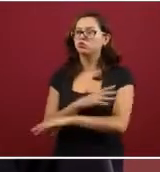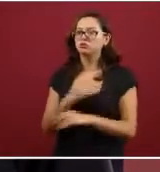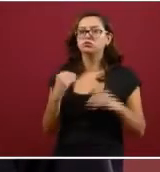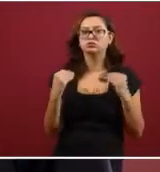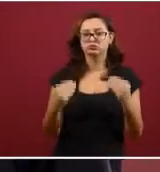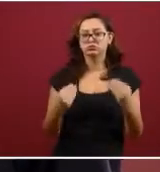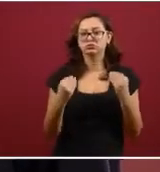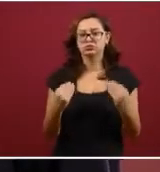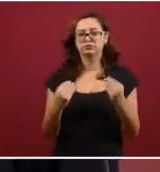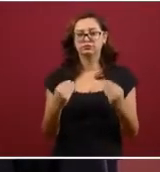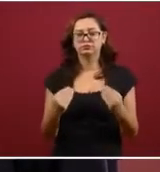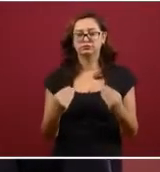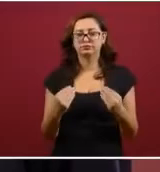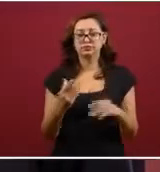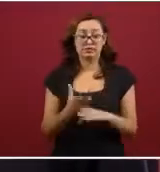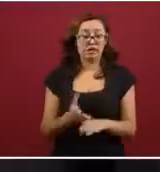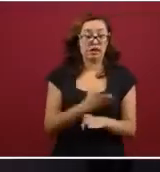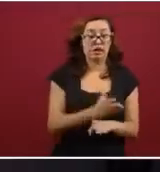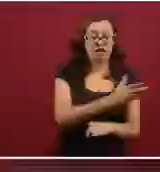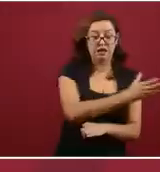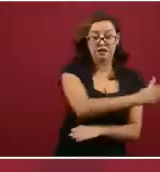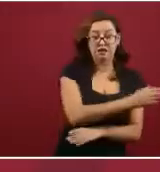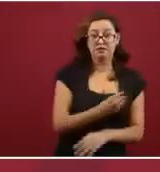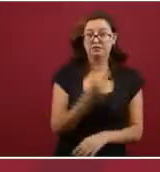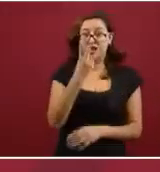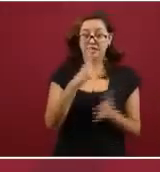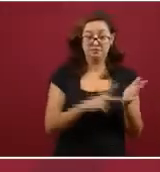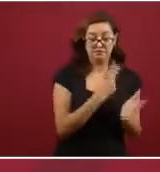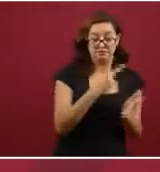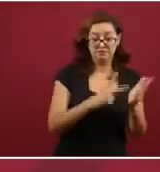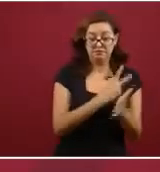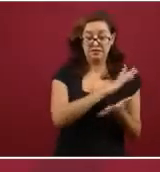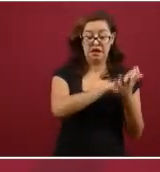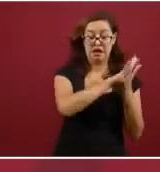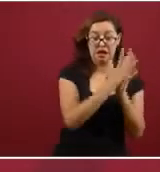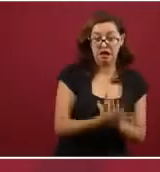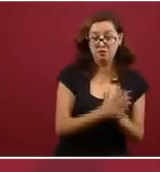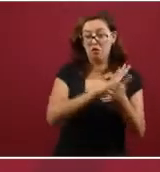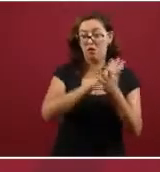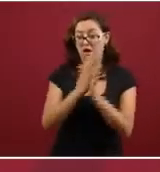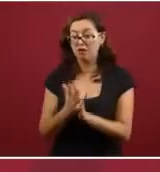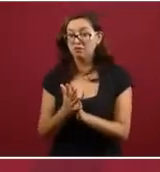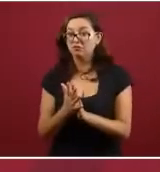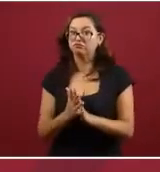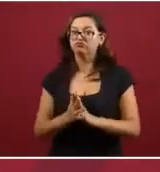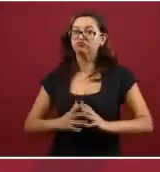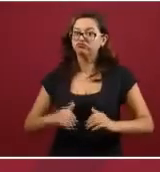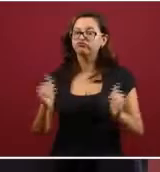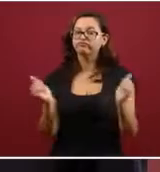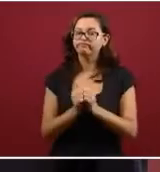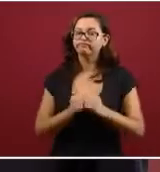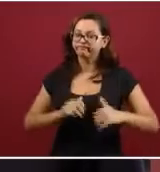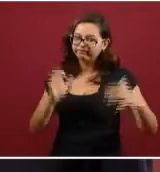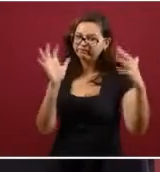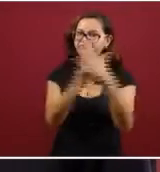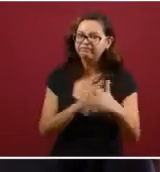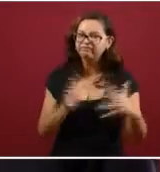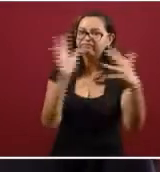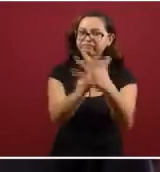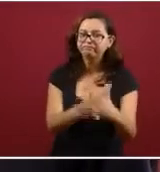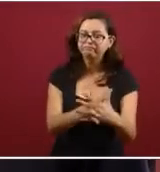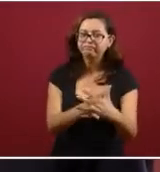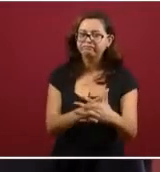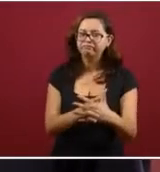inclusive las tres transformaciones que se han llevado a cabo se han hecho por la vía armada, ha habido